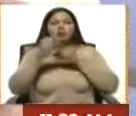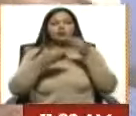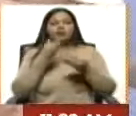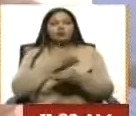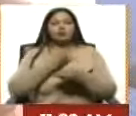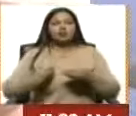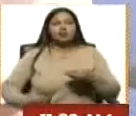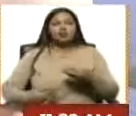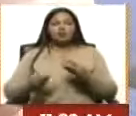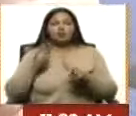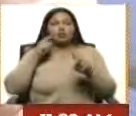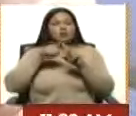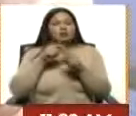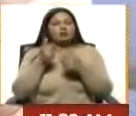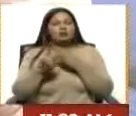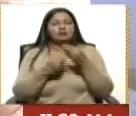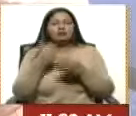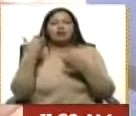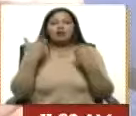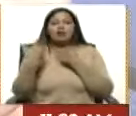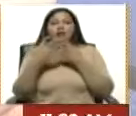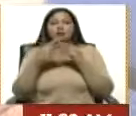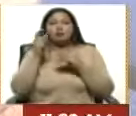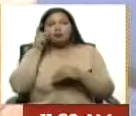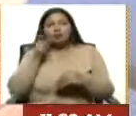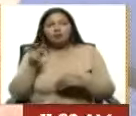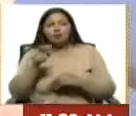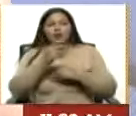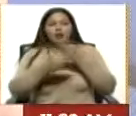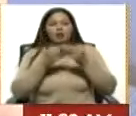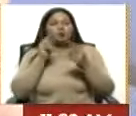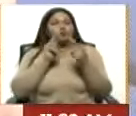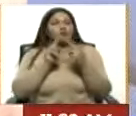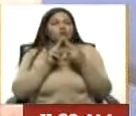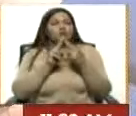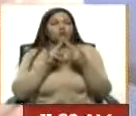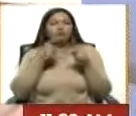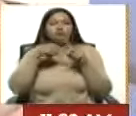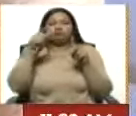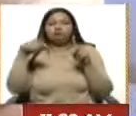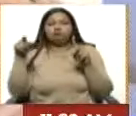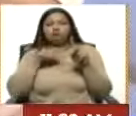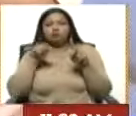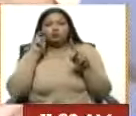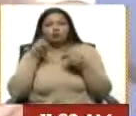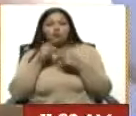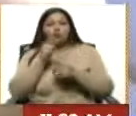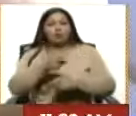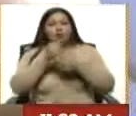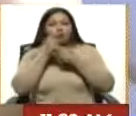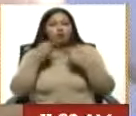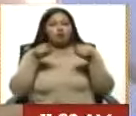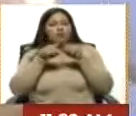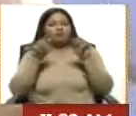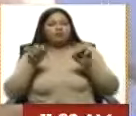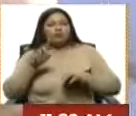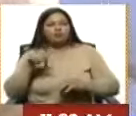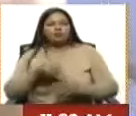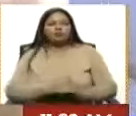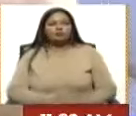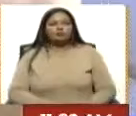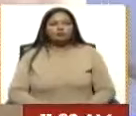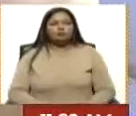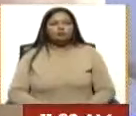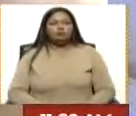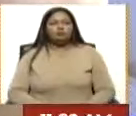presidente, que es súper acertada, de la guerra de todo el pueblo, lo hagamos conociendo al algoritmo. Digamos, bueno, las pescadoras le hablan a los pescadores. Realmente es una batalla.